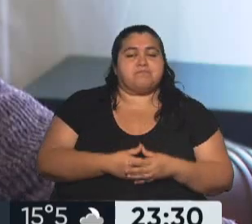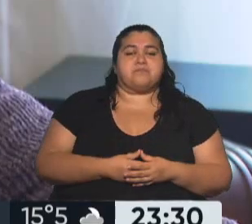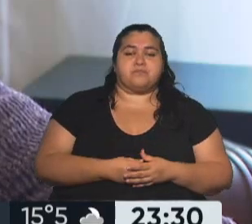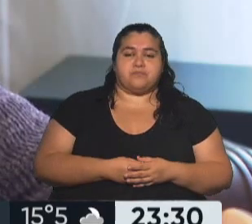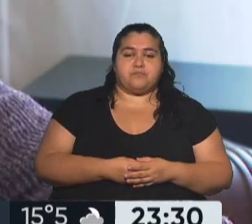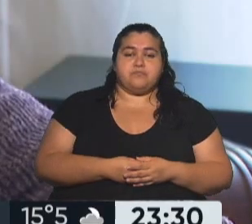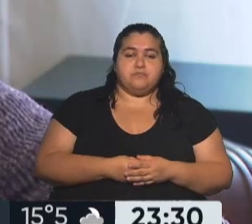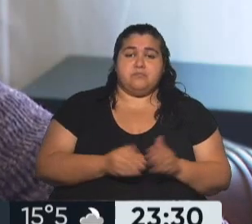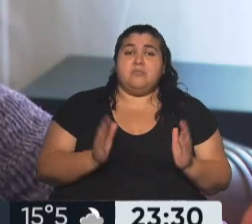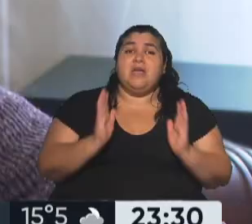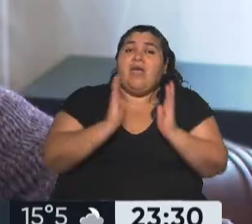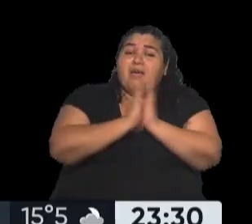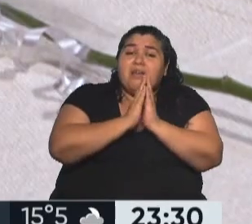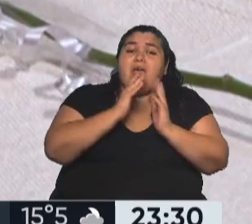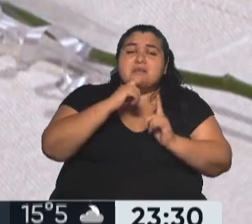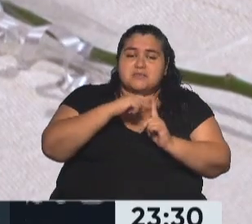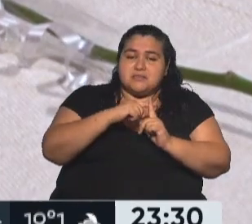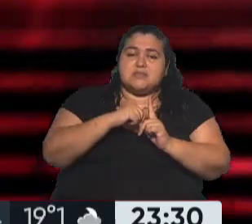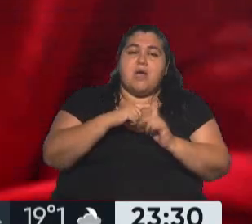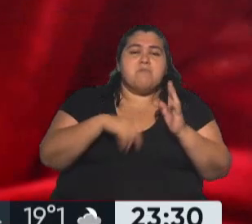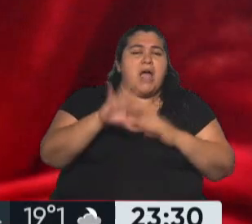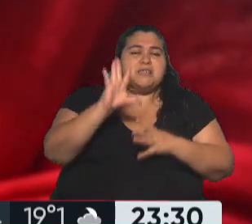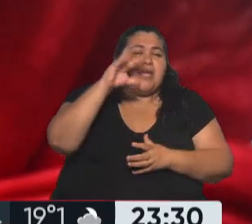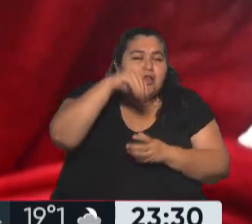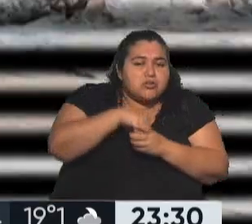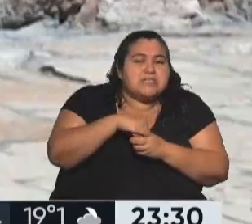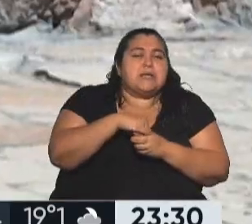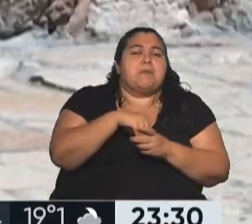Es una iglesia más inclusiva, más tolerante.